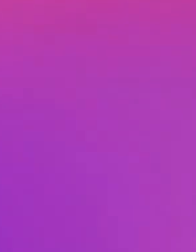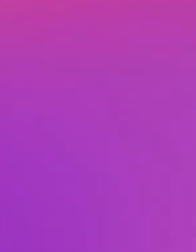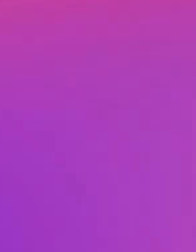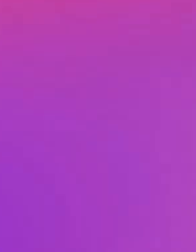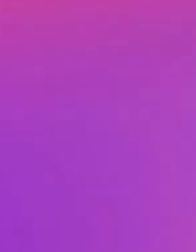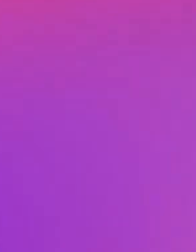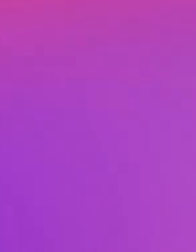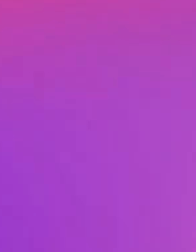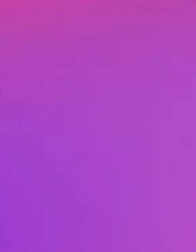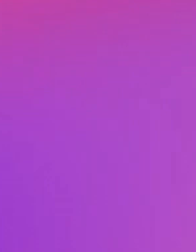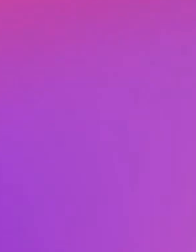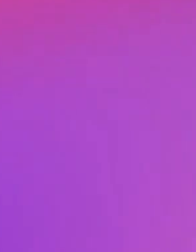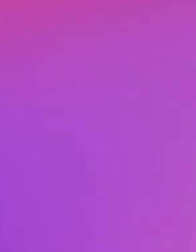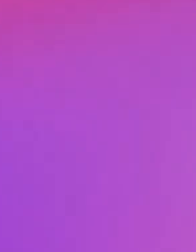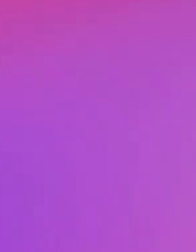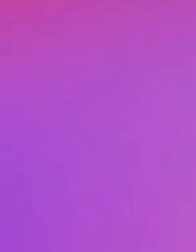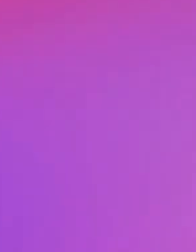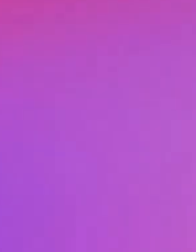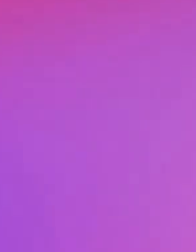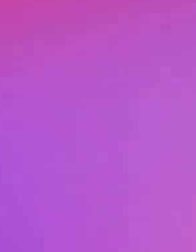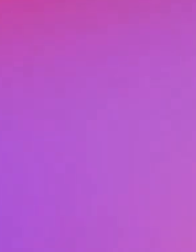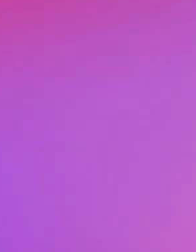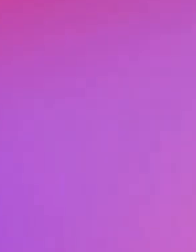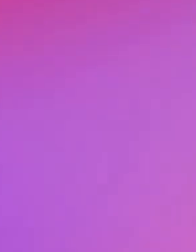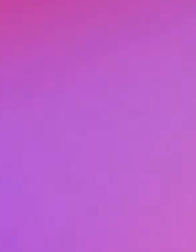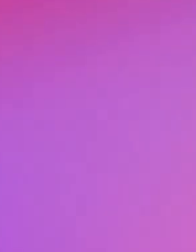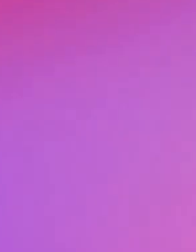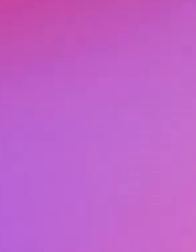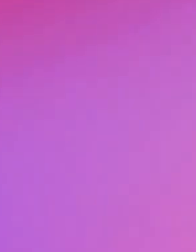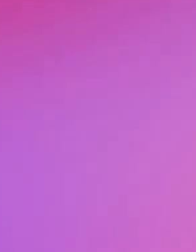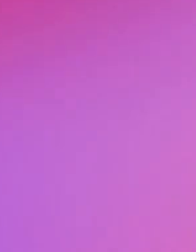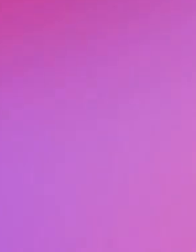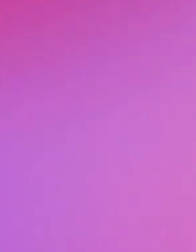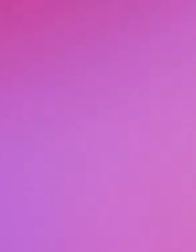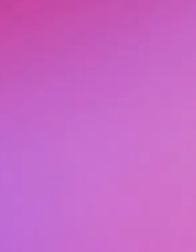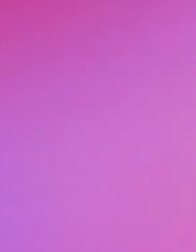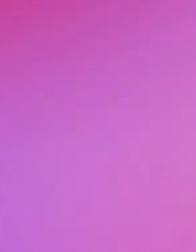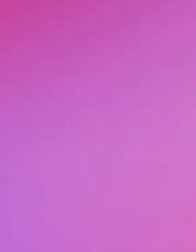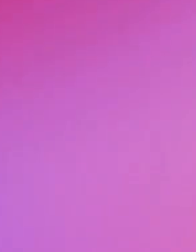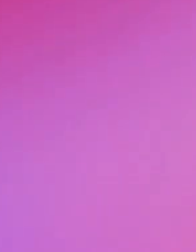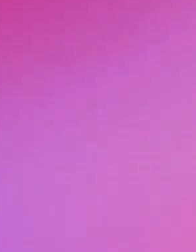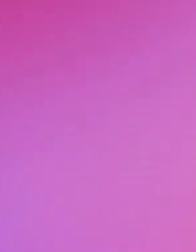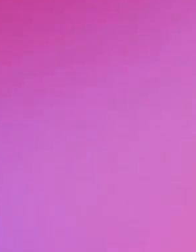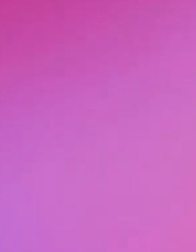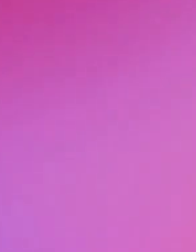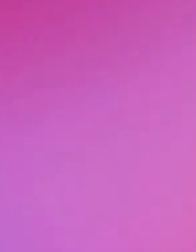conalitec.cep.gov.mx. Y recuerda que también cuentas con el sitio